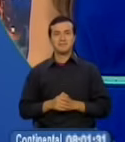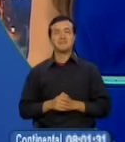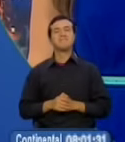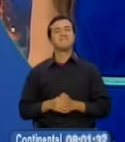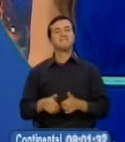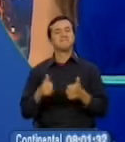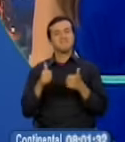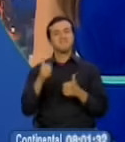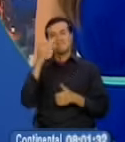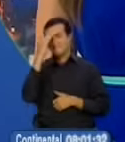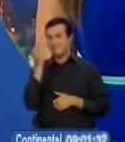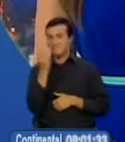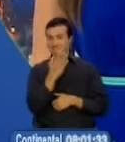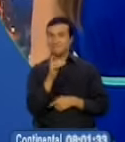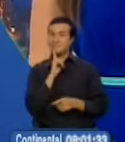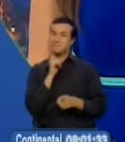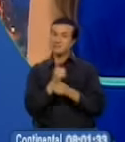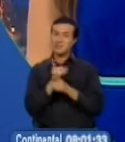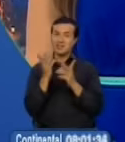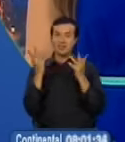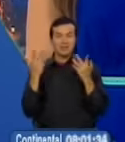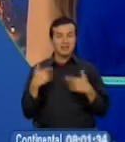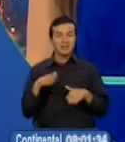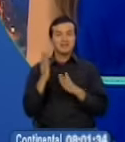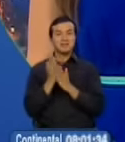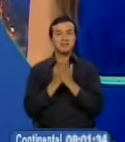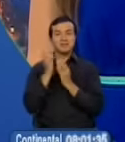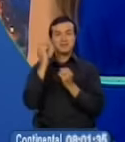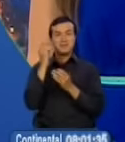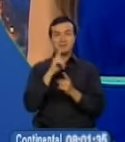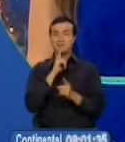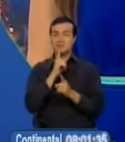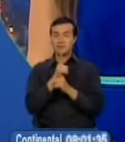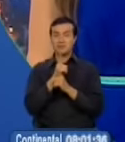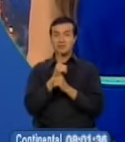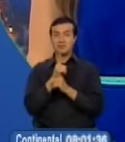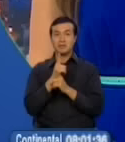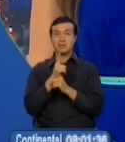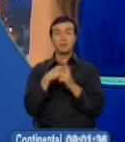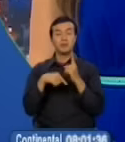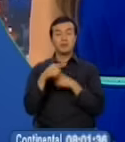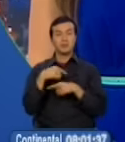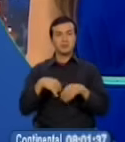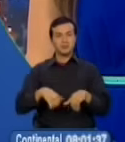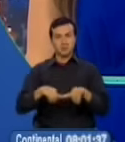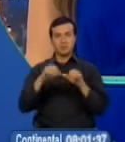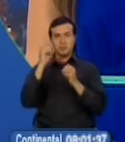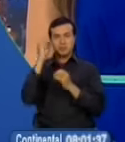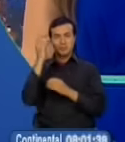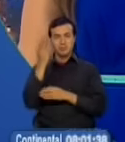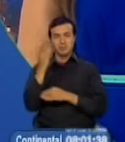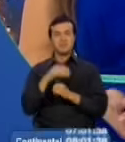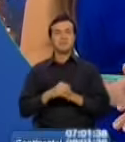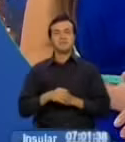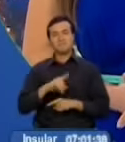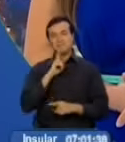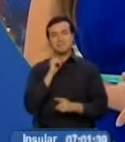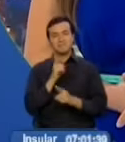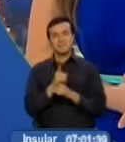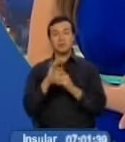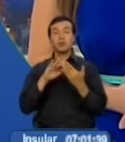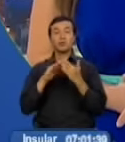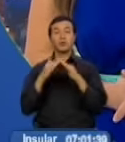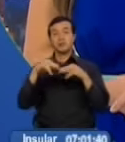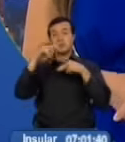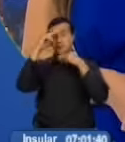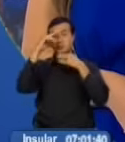Un buen día, David. Y bueno, sí, también cerramos este servicio informativo, pero venimos de inmediato con más información, Van. Así es, Abraham, con la